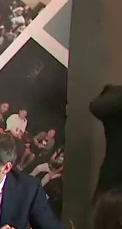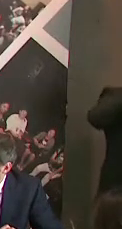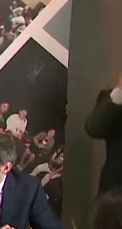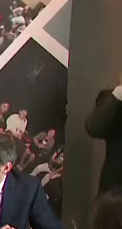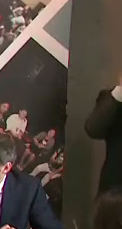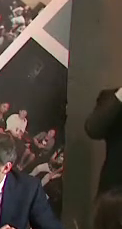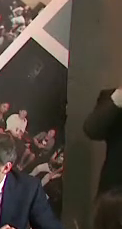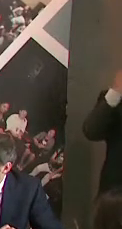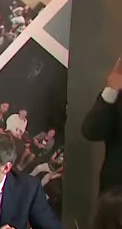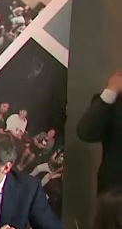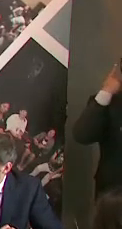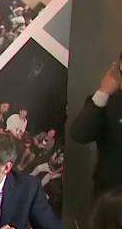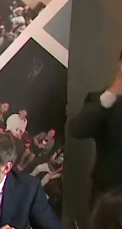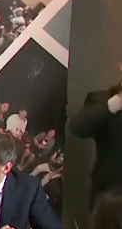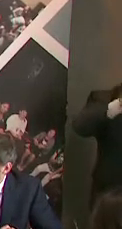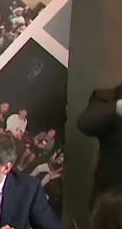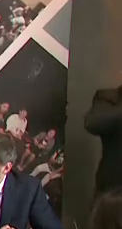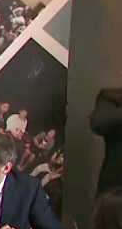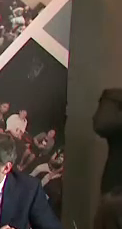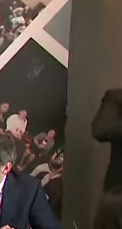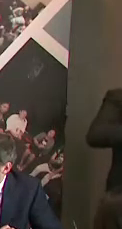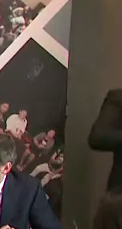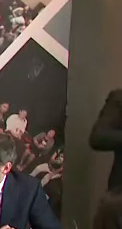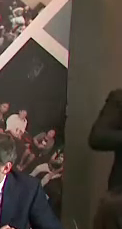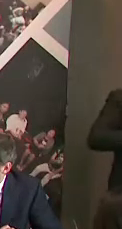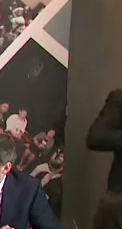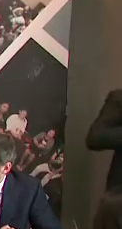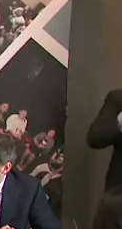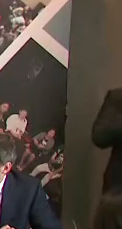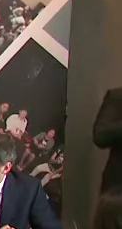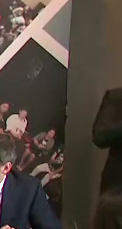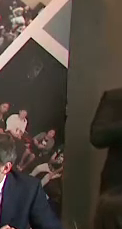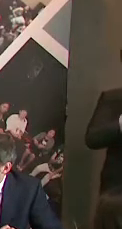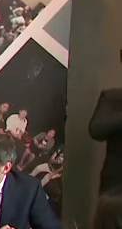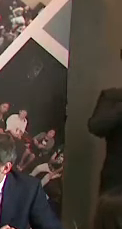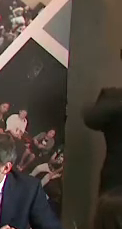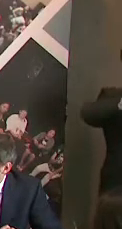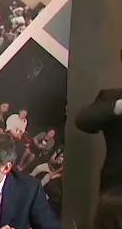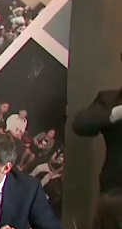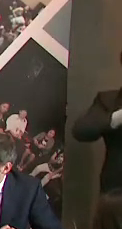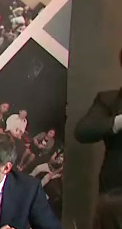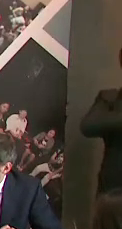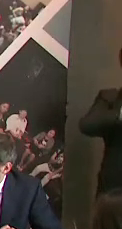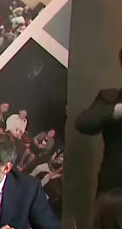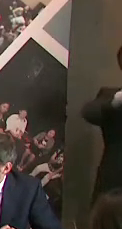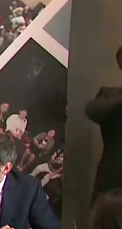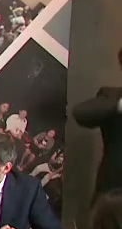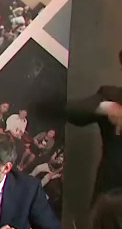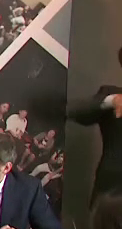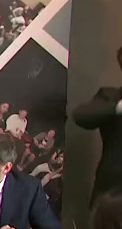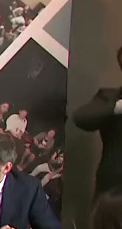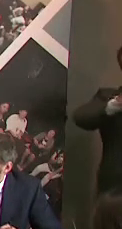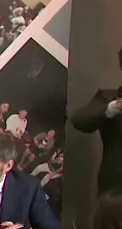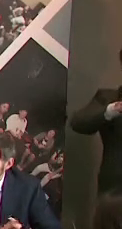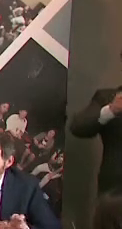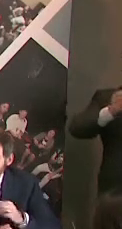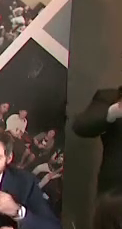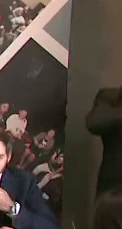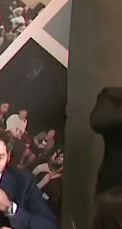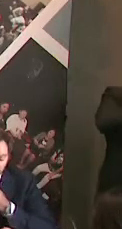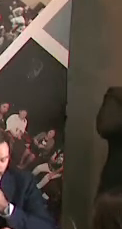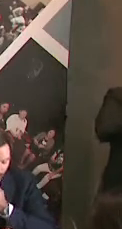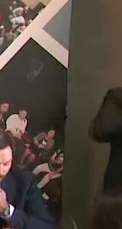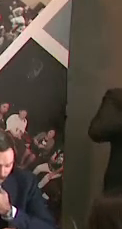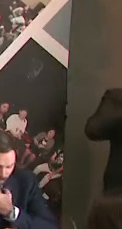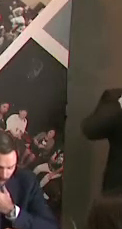diferentes sectores de la sociedad civil o diferentes instituciones de carácter público, están aquí presentes